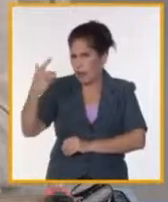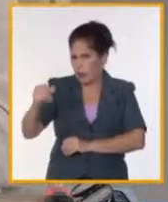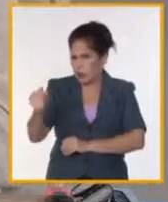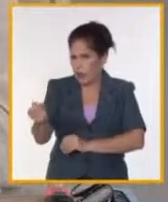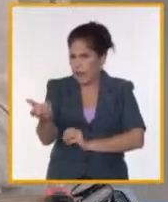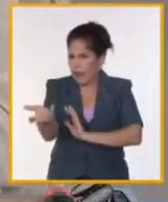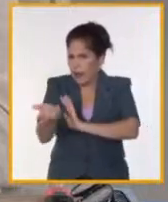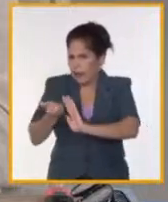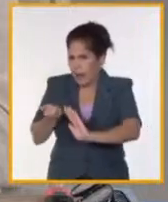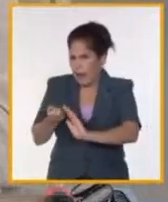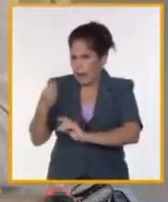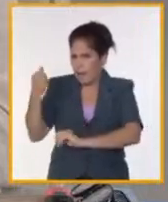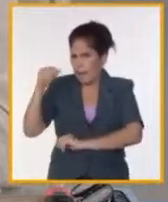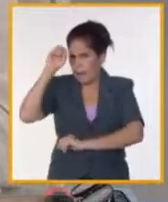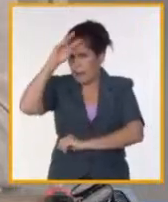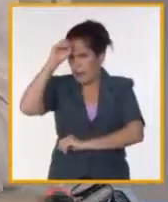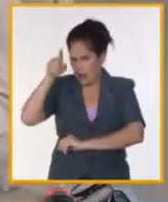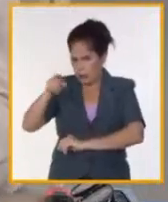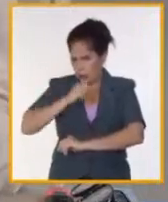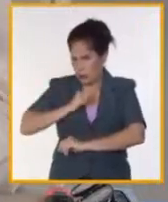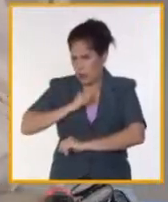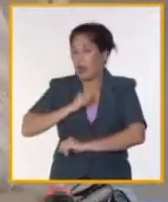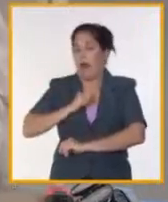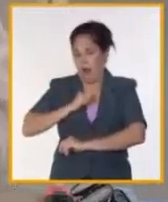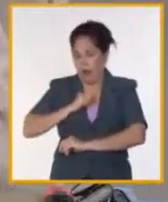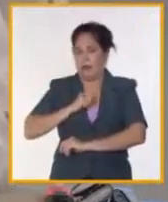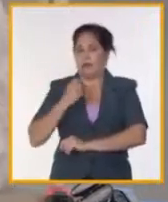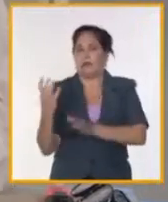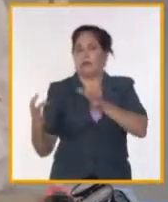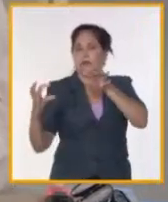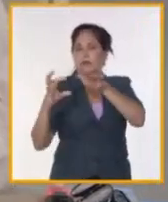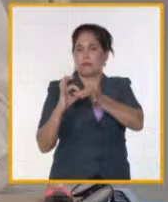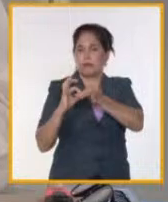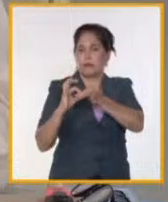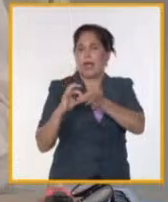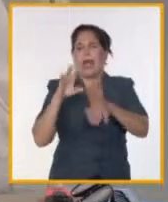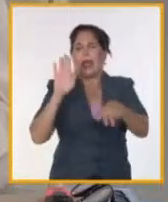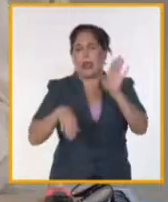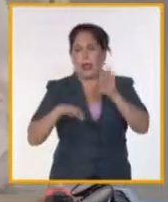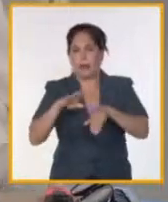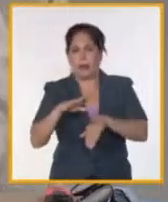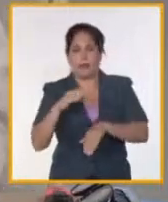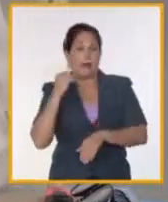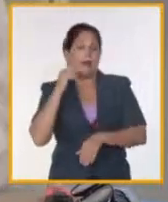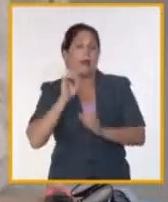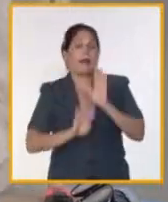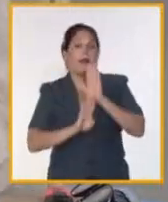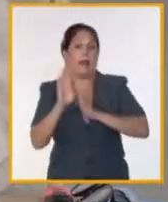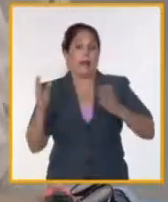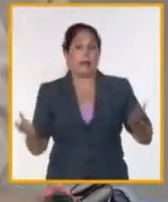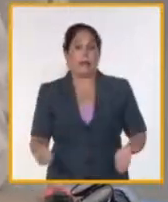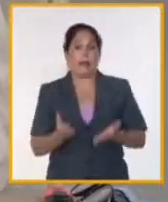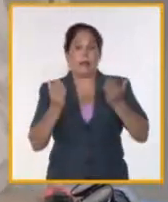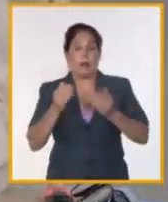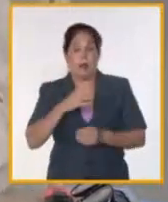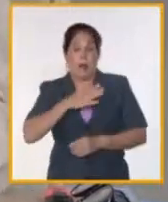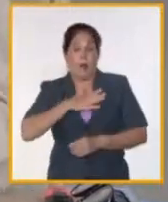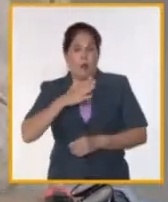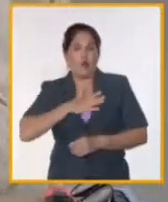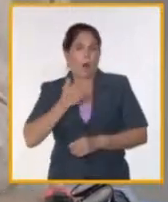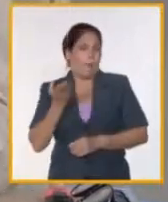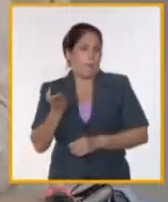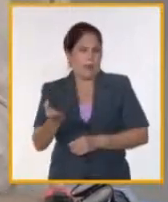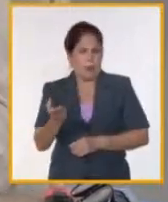dependencia de las, digamos, las capacidades de desarrollo que tengan quien solicita esa